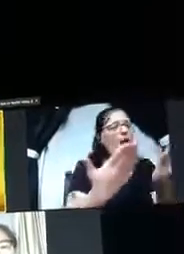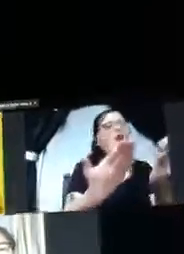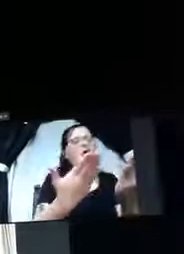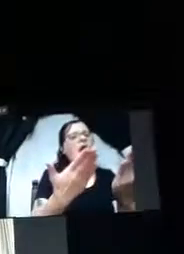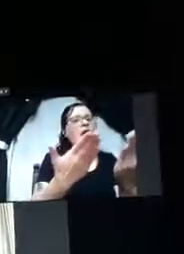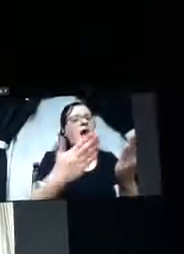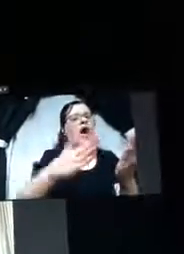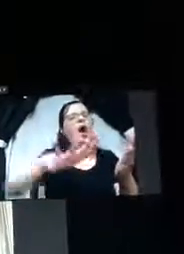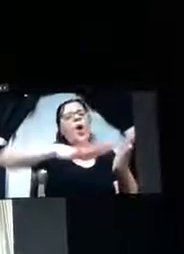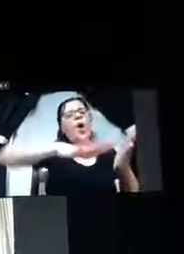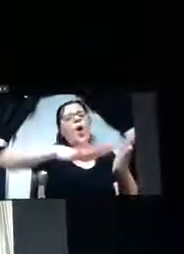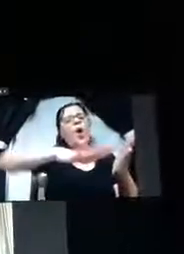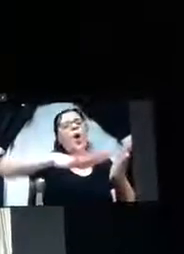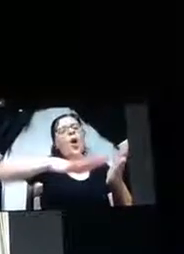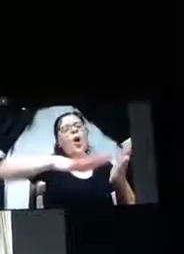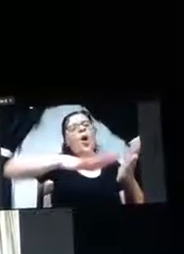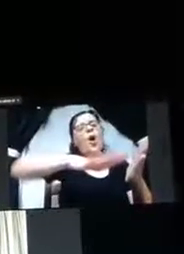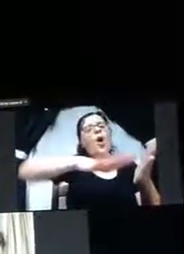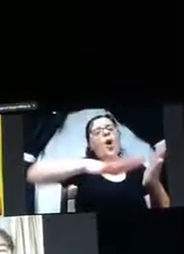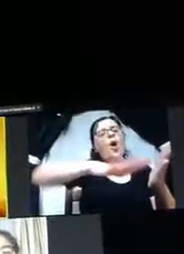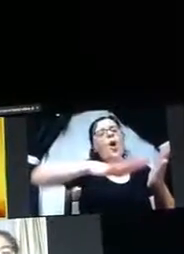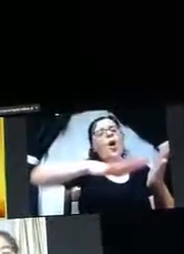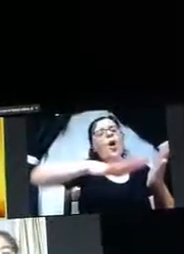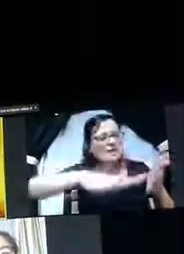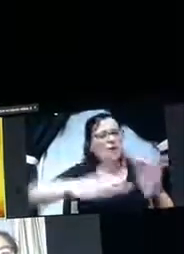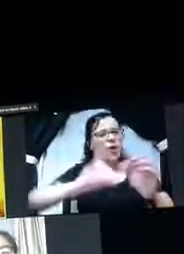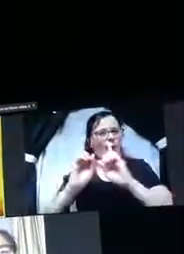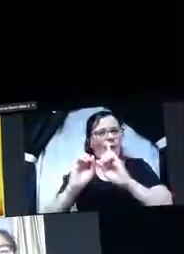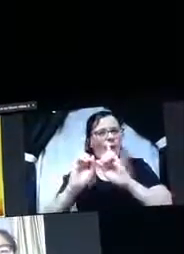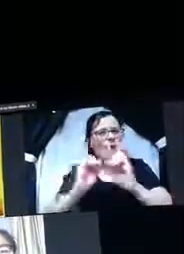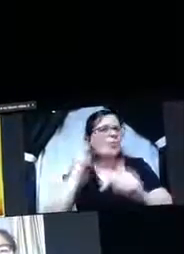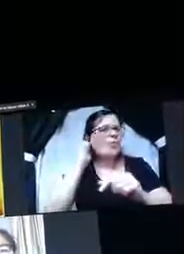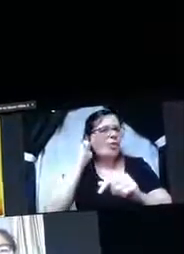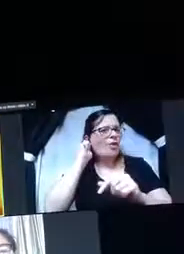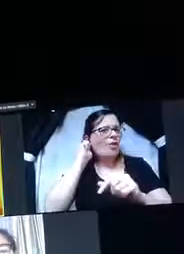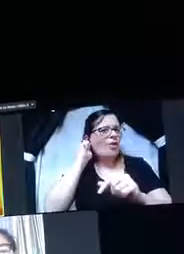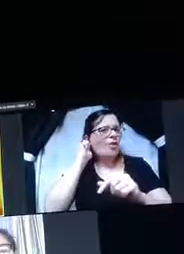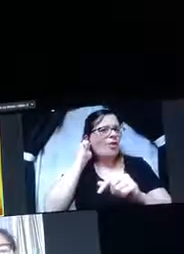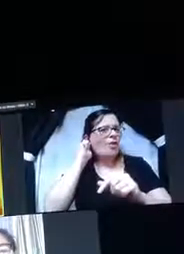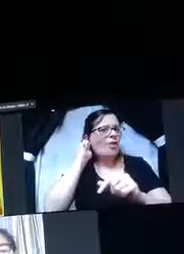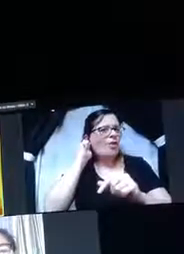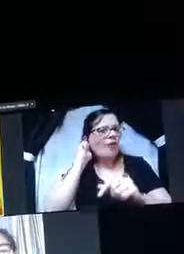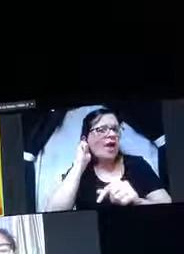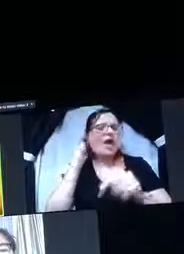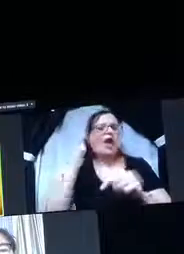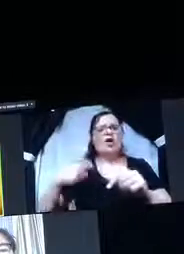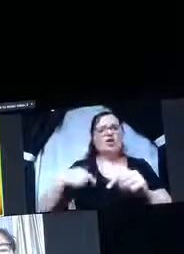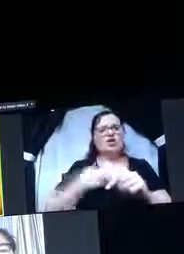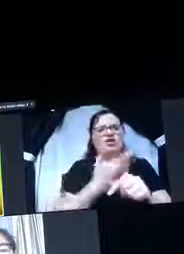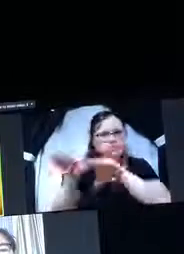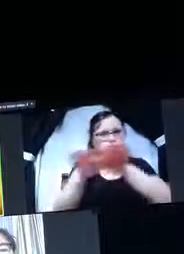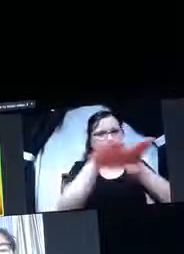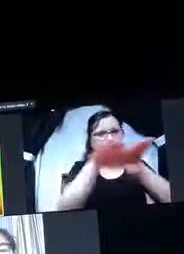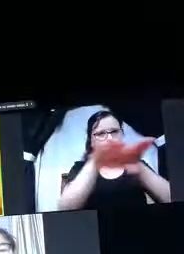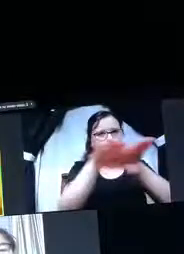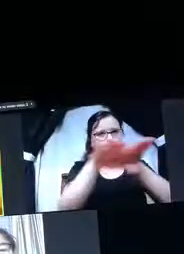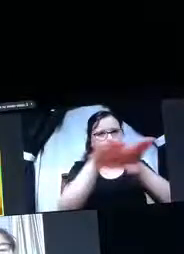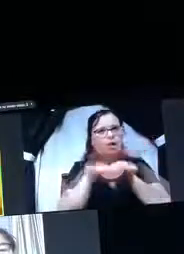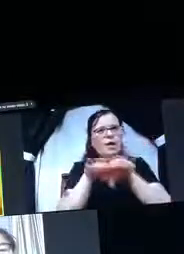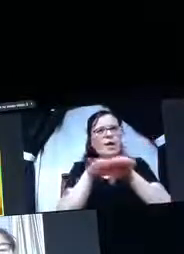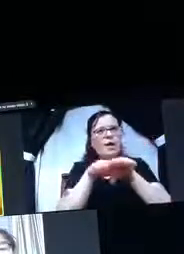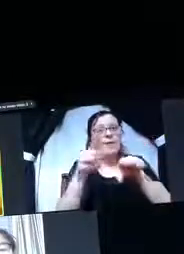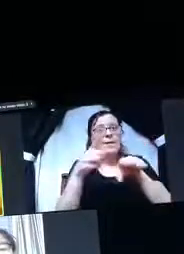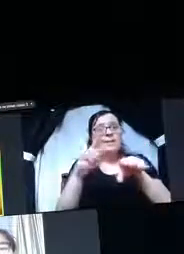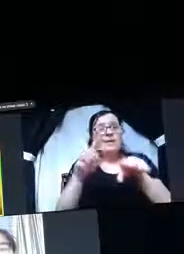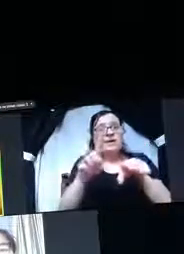misma población, de edad y de sociedad y de cultura, dentro de una misma población, pero no